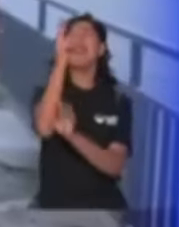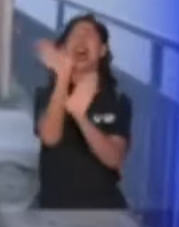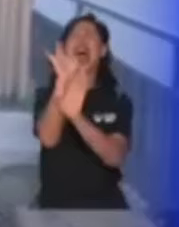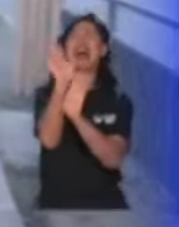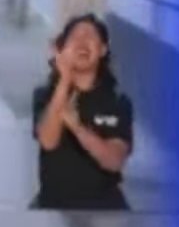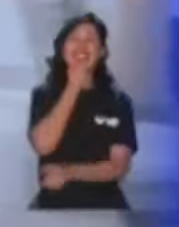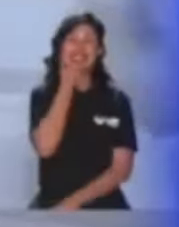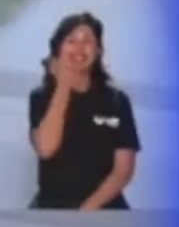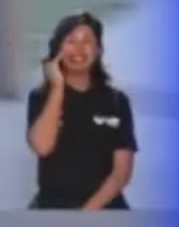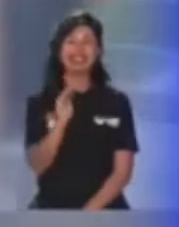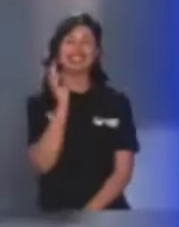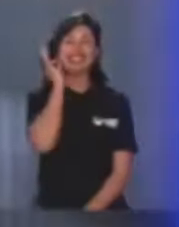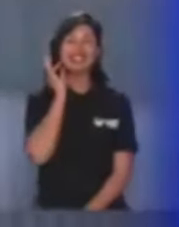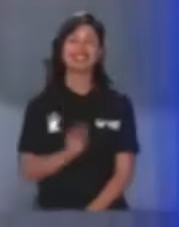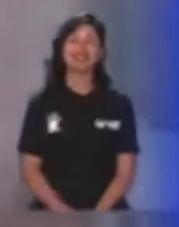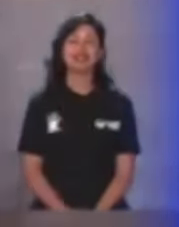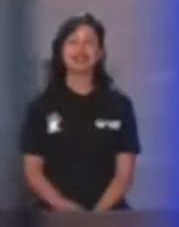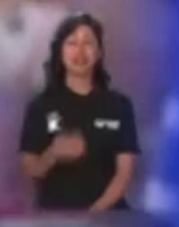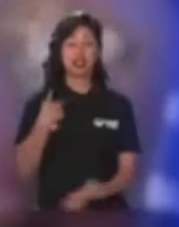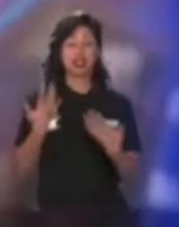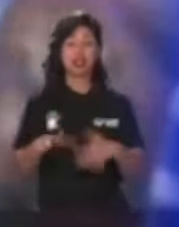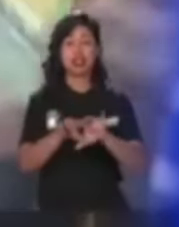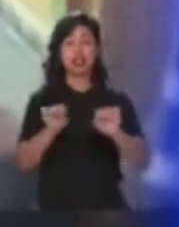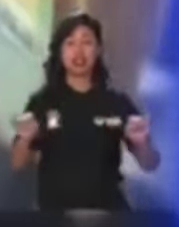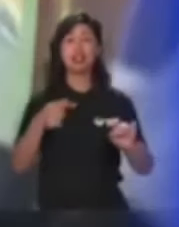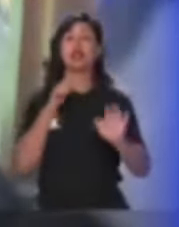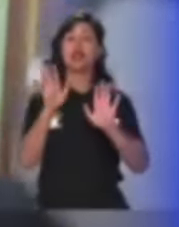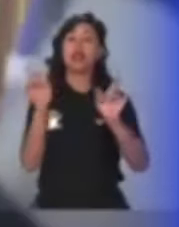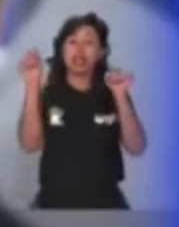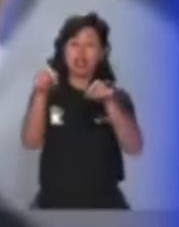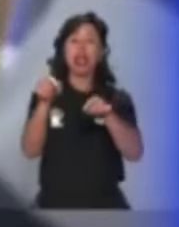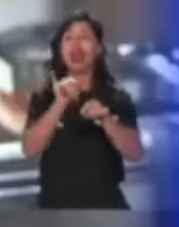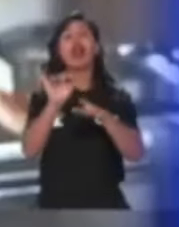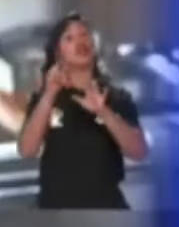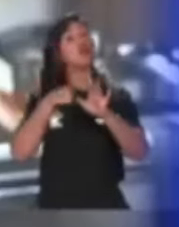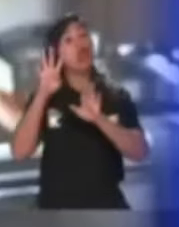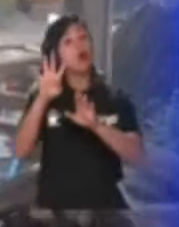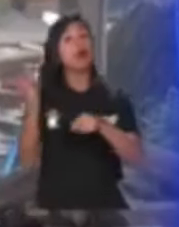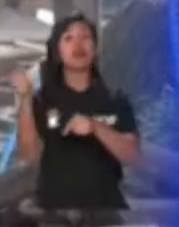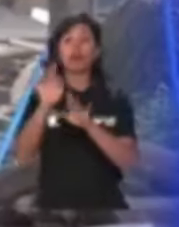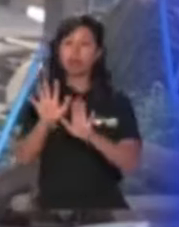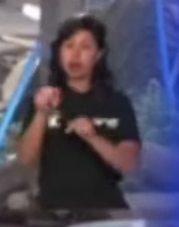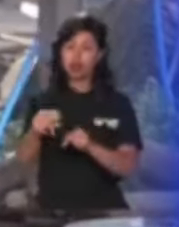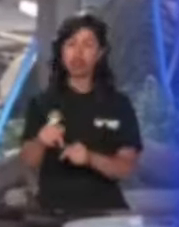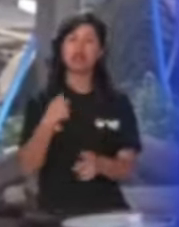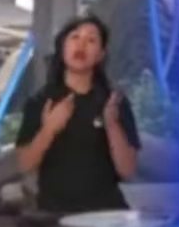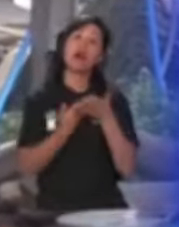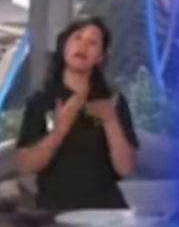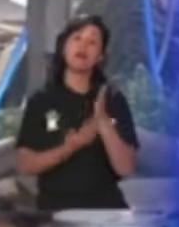veo nada! Y listo, llega ya. Ya me va a mi fe. Las cosas te espero aquí. Y ahí yo aprovecho salir a trabajar cuando tengo peguita.